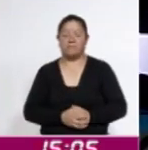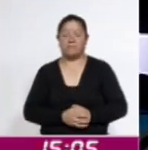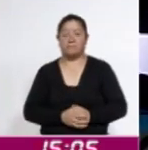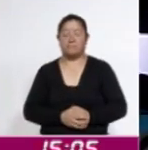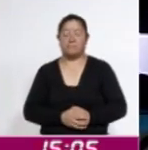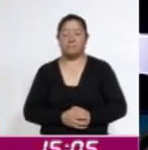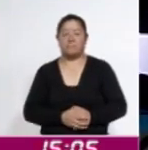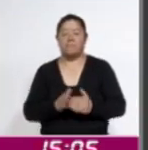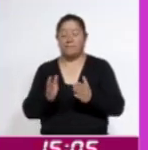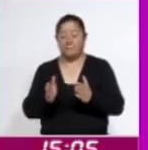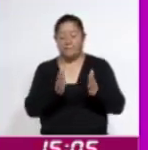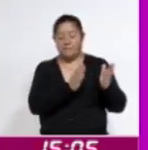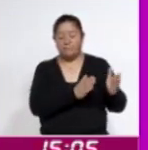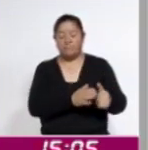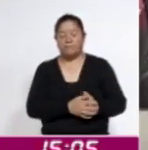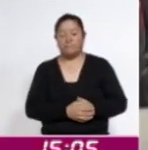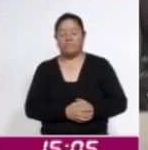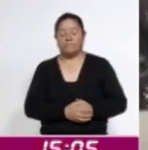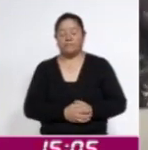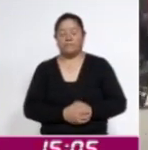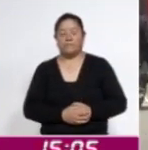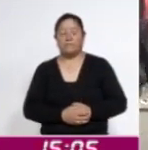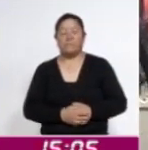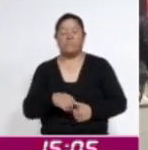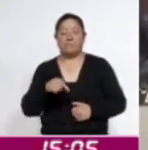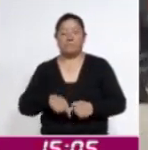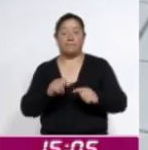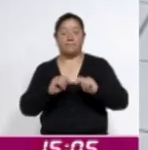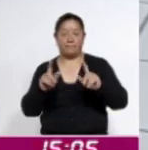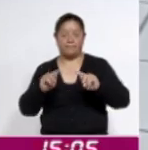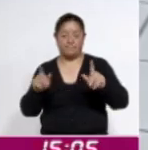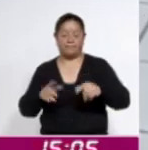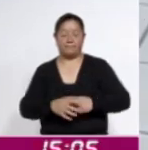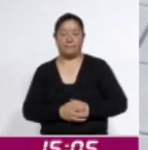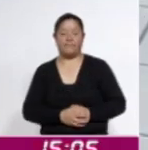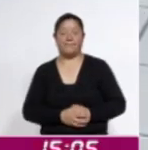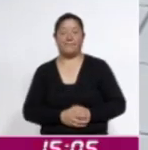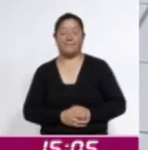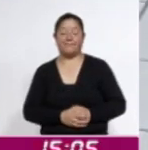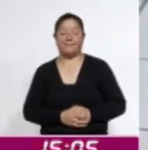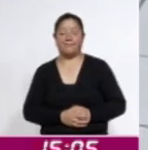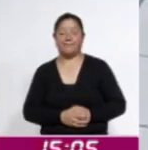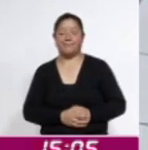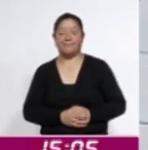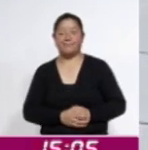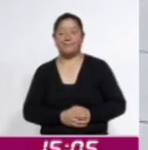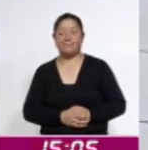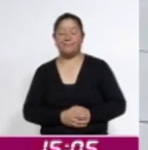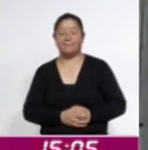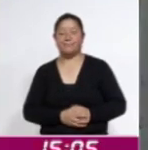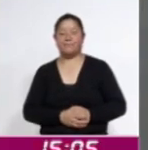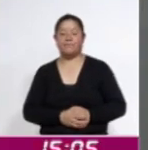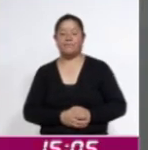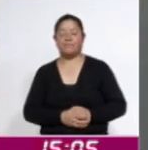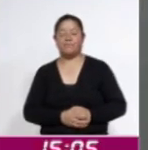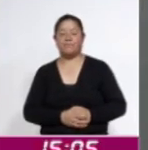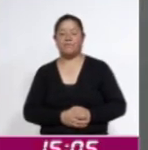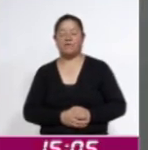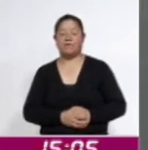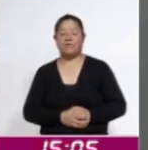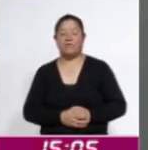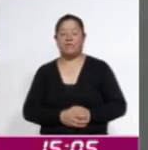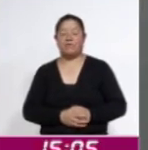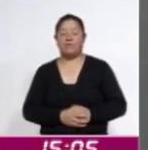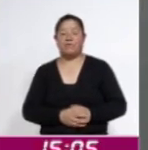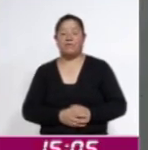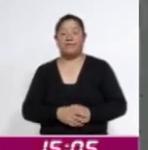más información. Le comento que en Tlaxcala se han intensificado la estrategia para prevenir